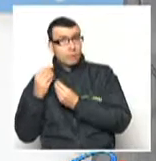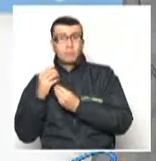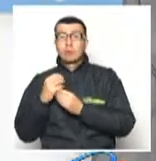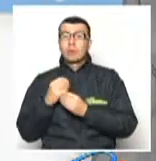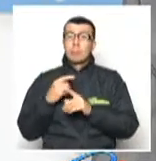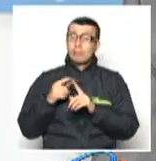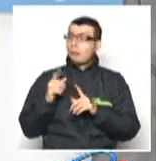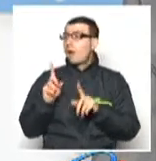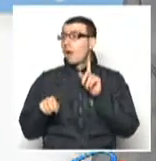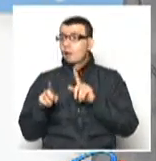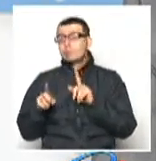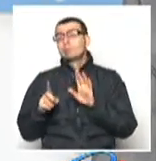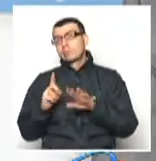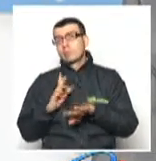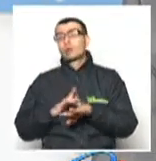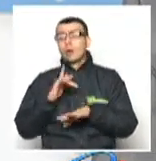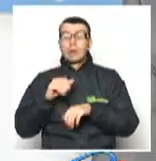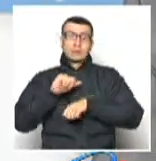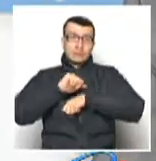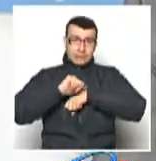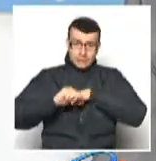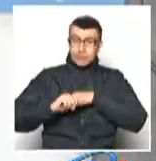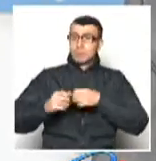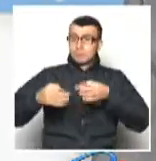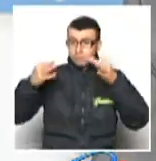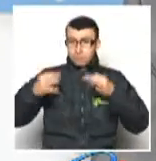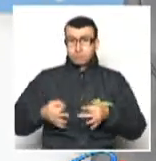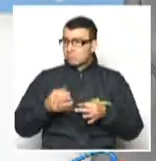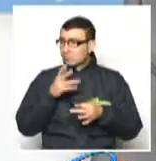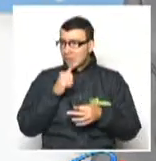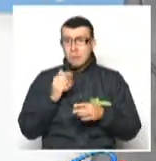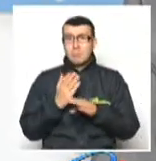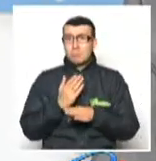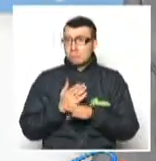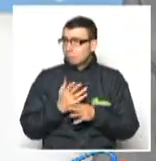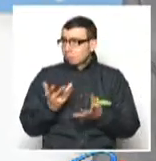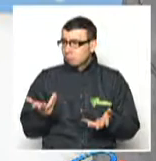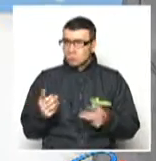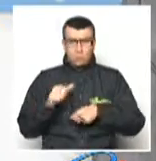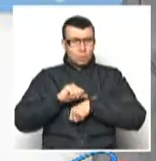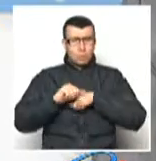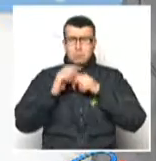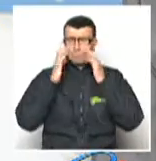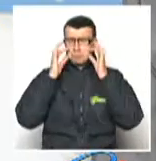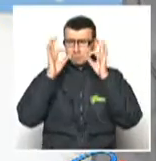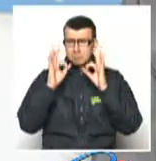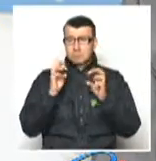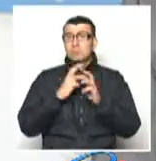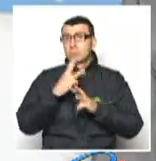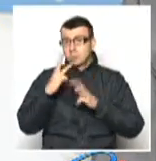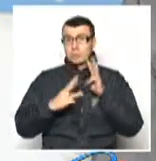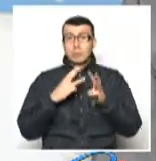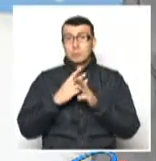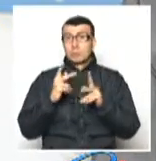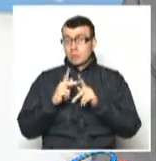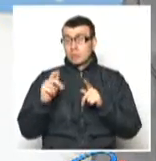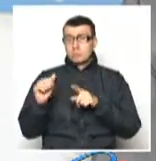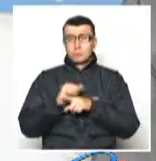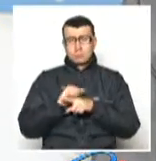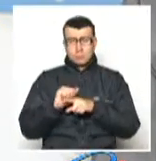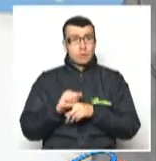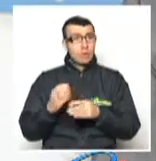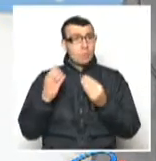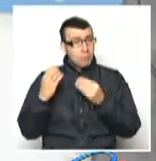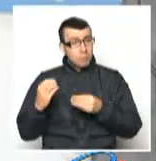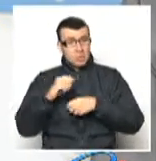que terminan en la cirugía de la articulación temporomandibular y no tienen ningún problema. Son cirugías muy hechas en el mundo por personas muy entrenadas, especialmente la mayoría